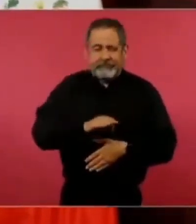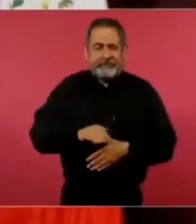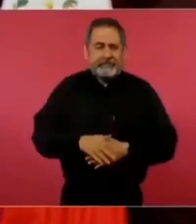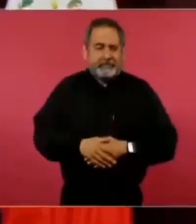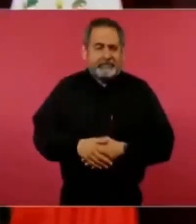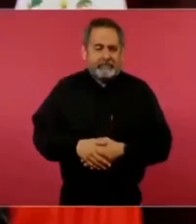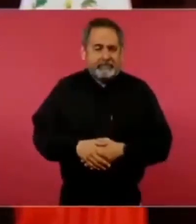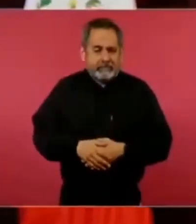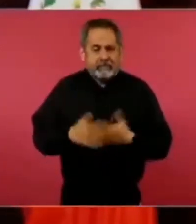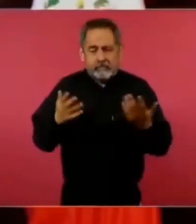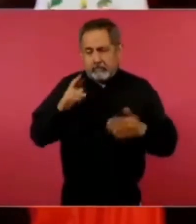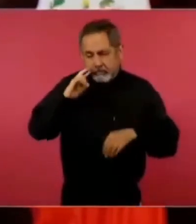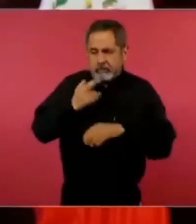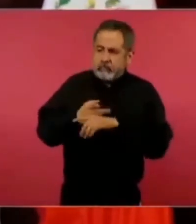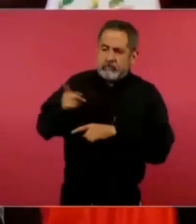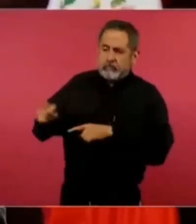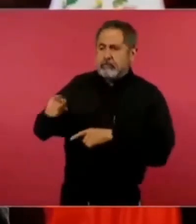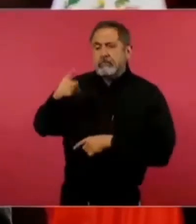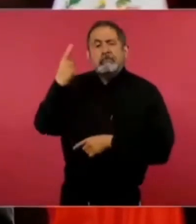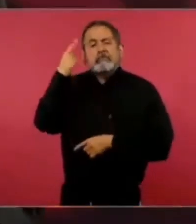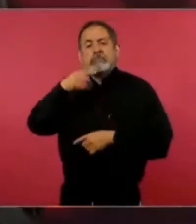Claro que hay una responsabilidad del Estado,